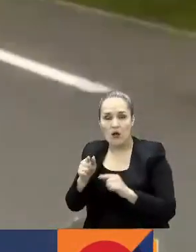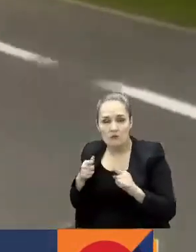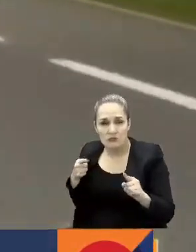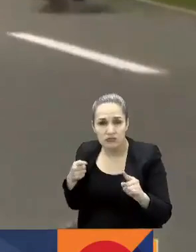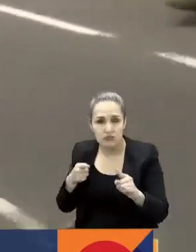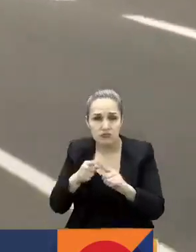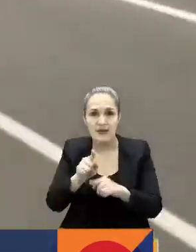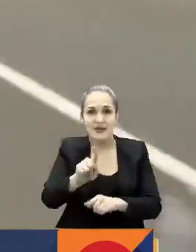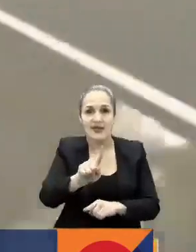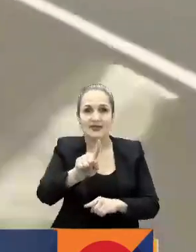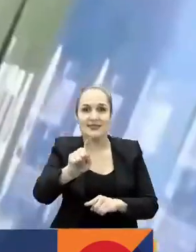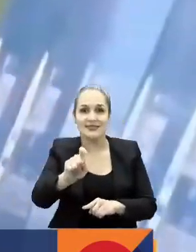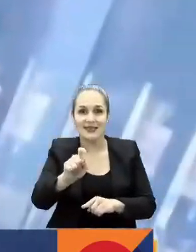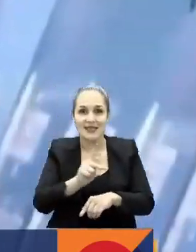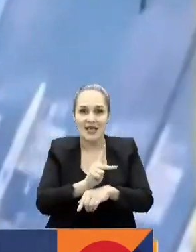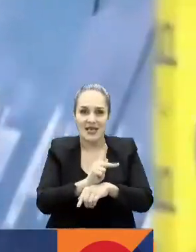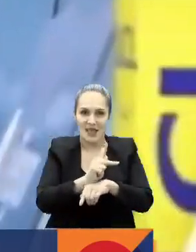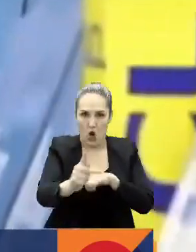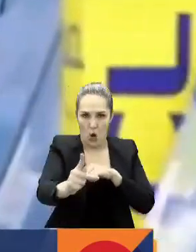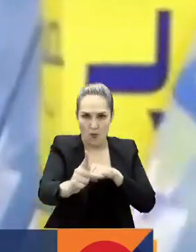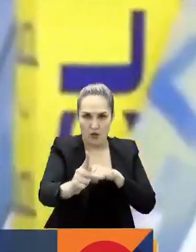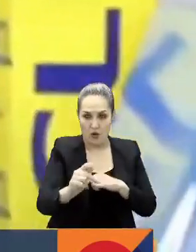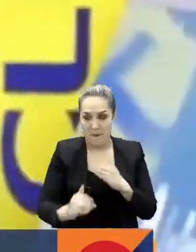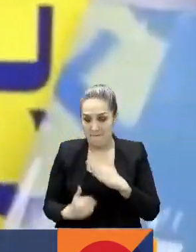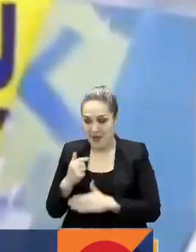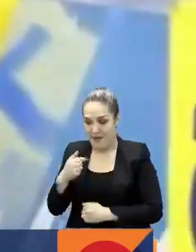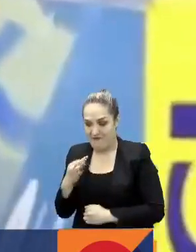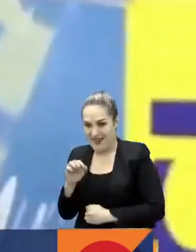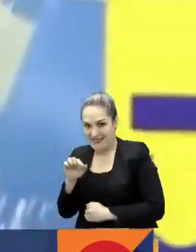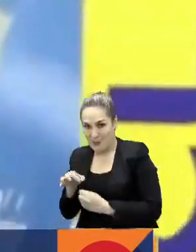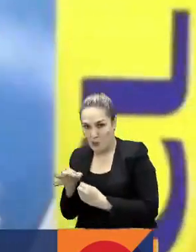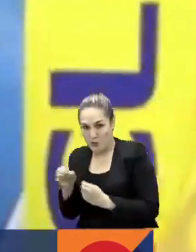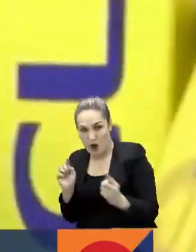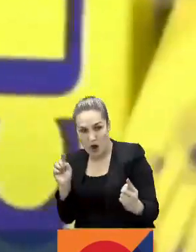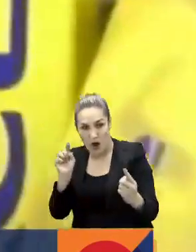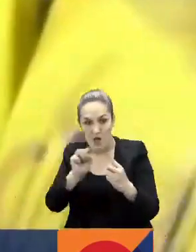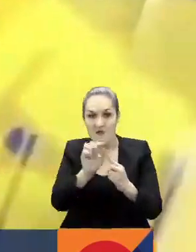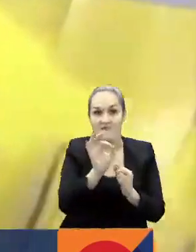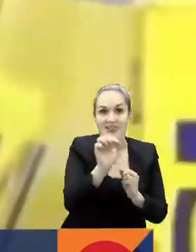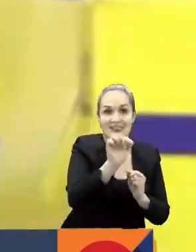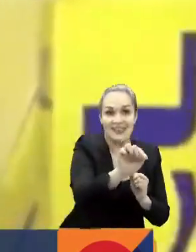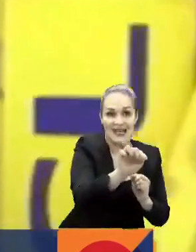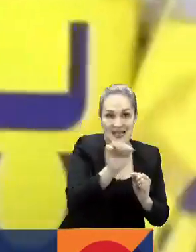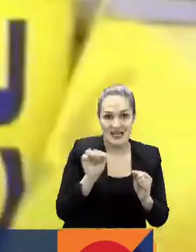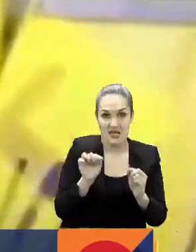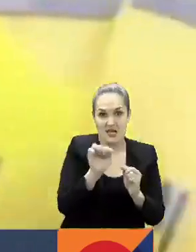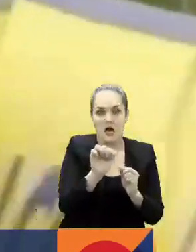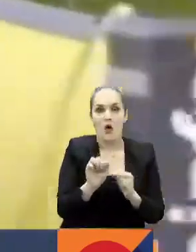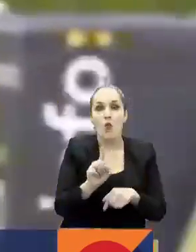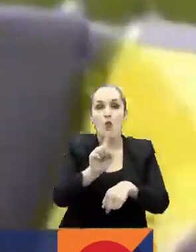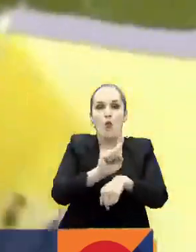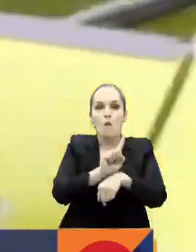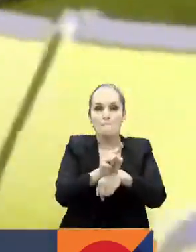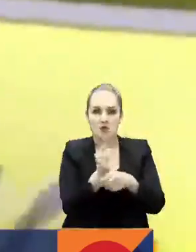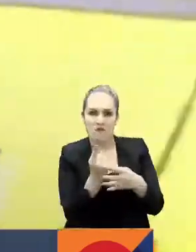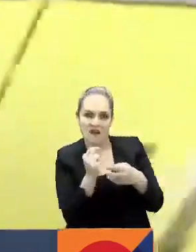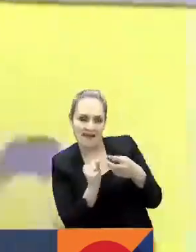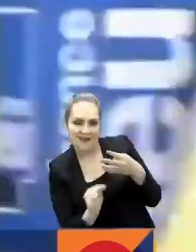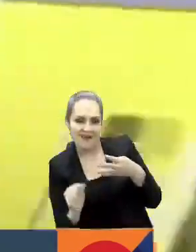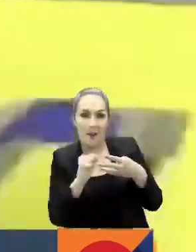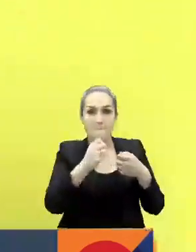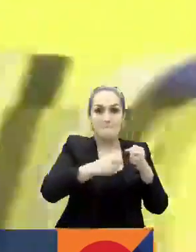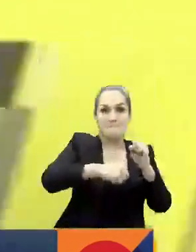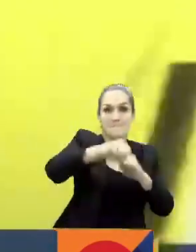kilómetros 400 metros de recorrido entre Firmini y Rochelle Amorille, con diferencia de 1 minuto 14 segundos del